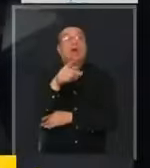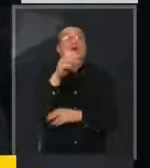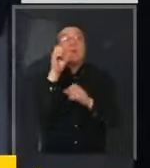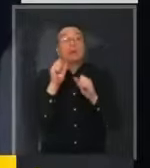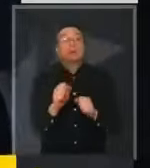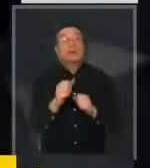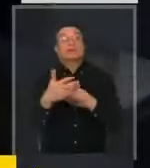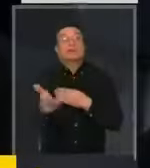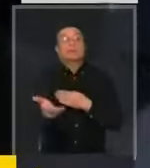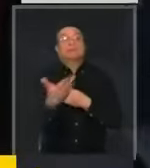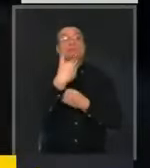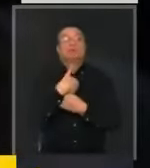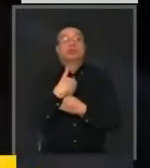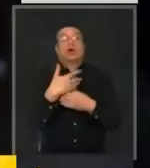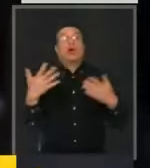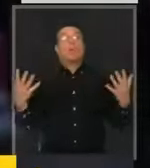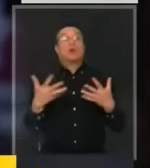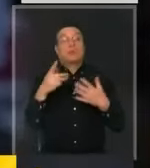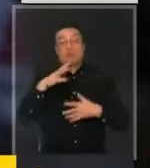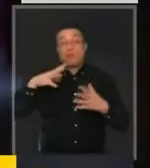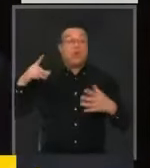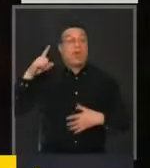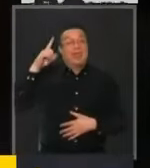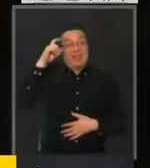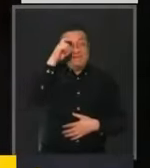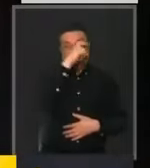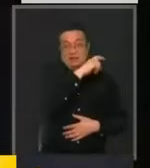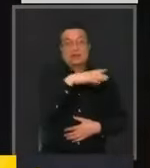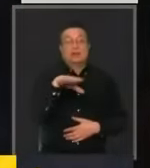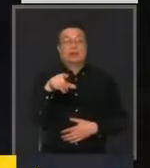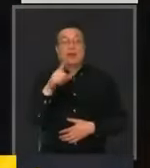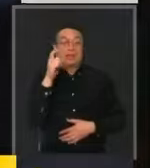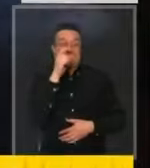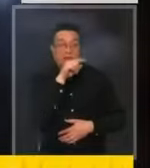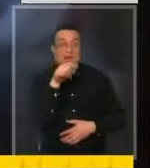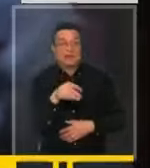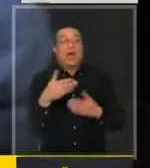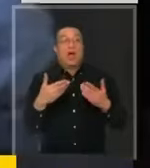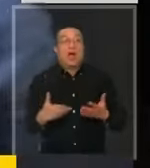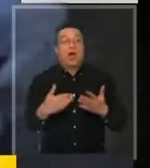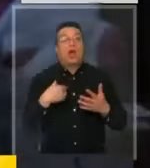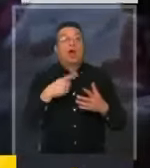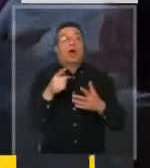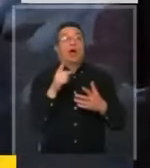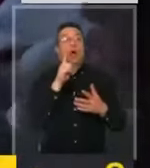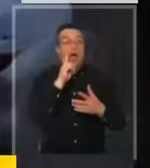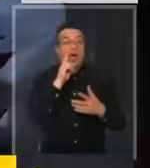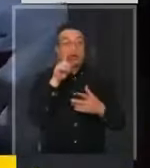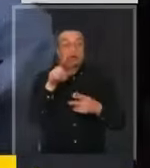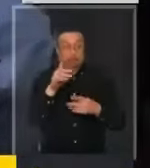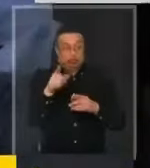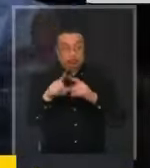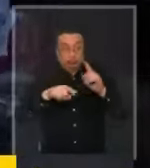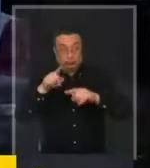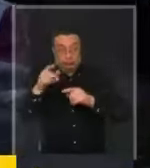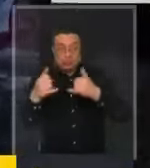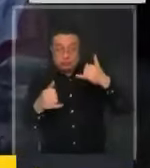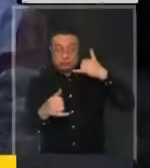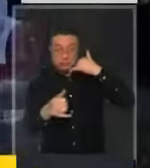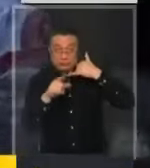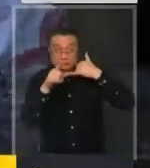de llegar, porque es muy complejo. Hay el nivel de anegamiento, usted puede, me imagino que está sintonizando nuestro, o está en terreno, o le están avisando